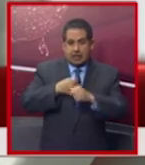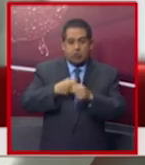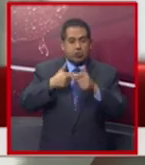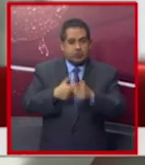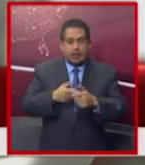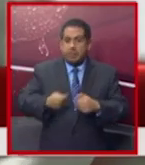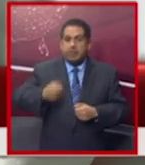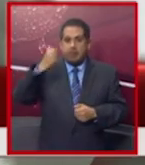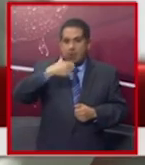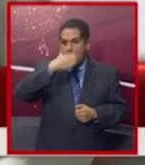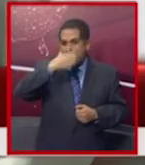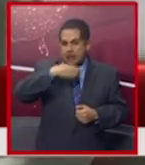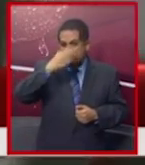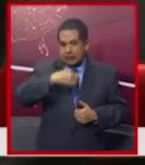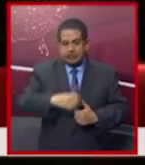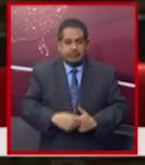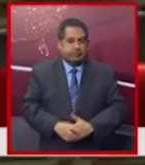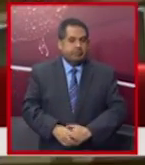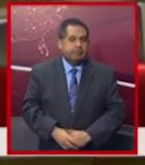con Lázaro Cárdenas.